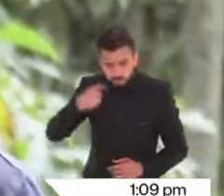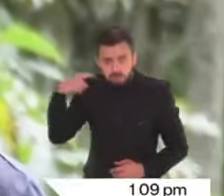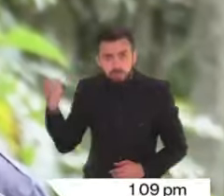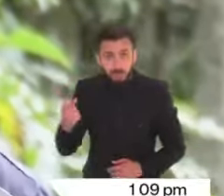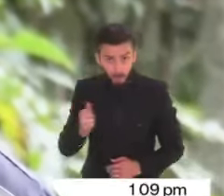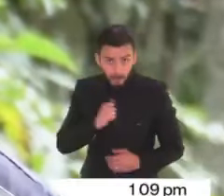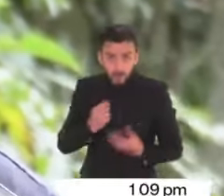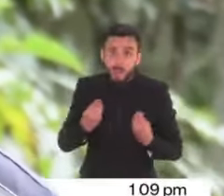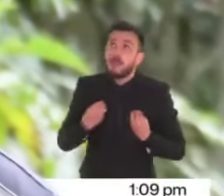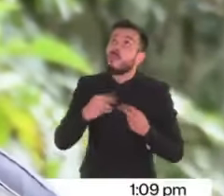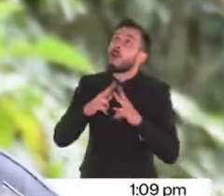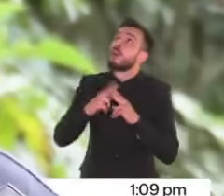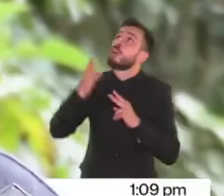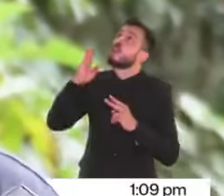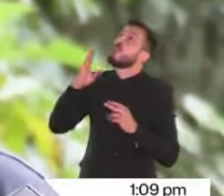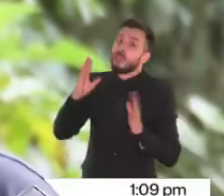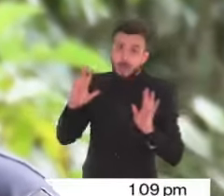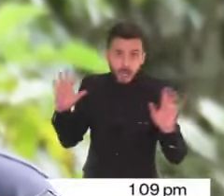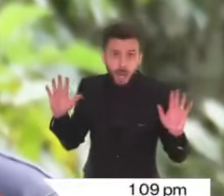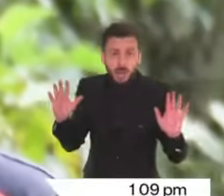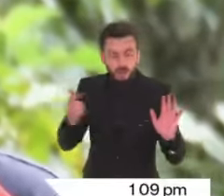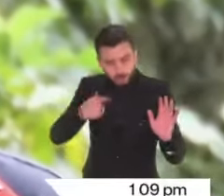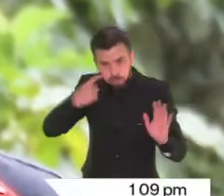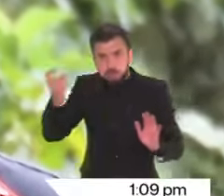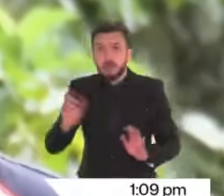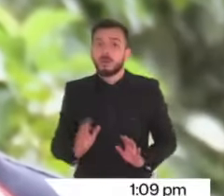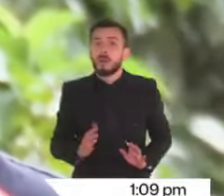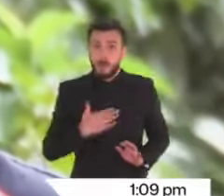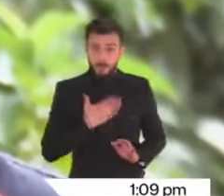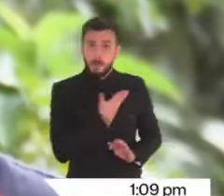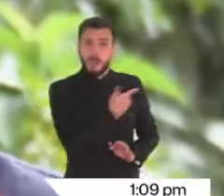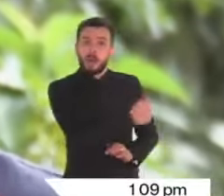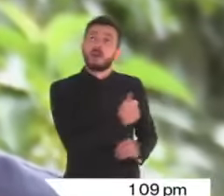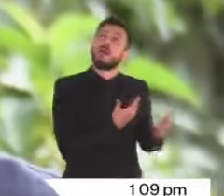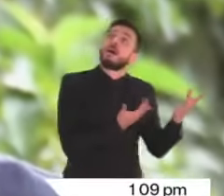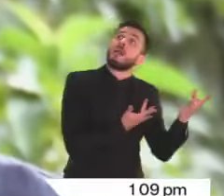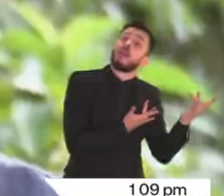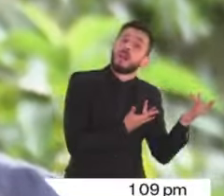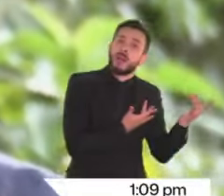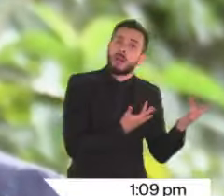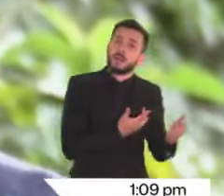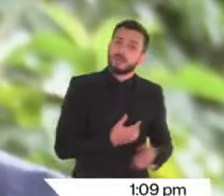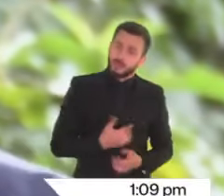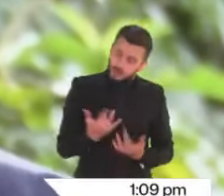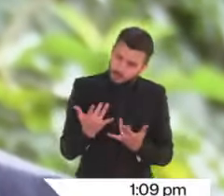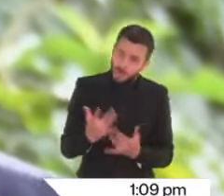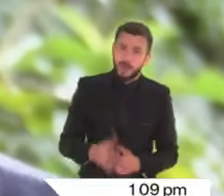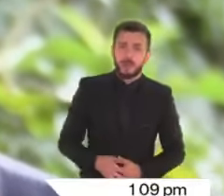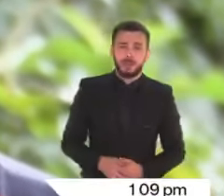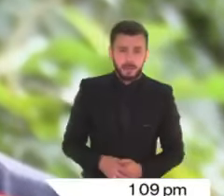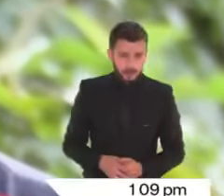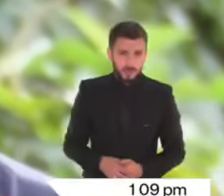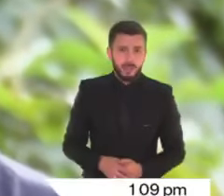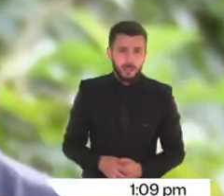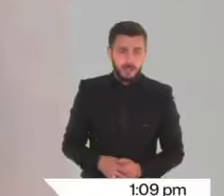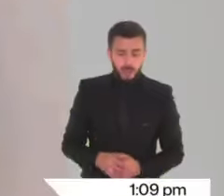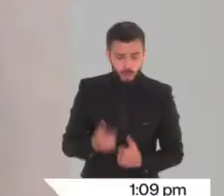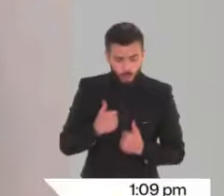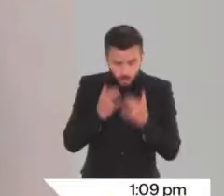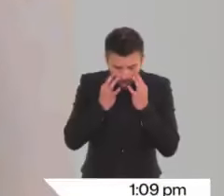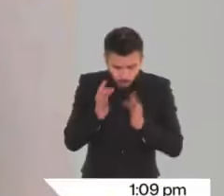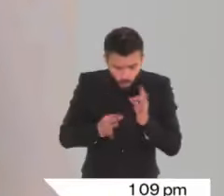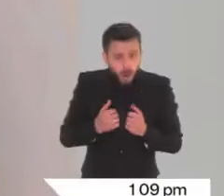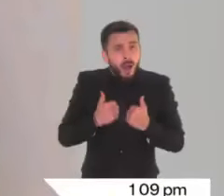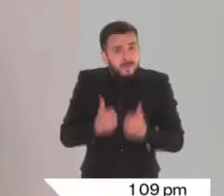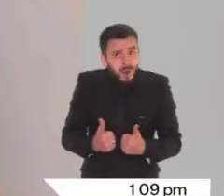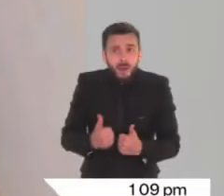la vida. Mi mamá la espera, el niño la espera, no se preocupe, el niño está bien, yo lo estoy cuidando. Es la